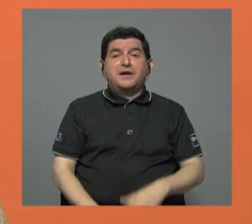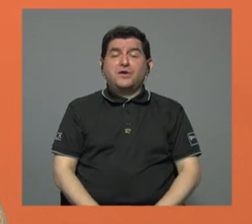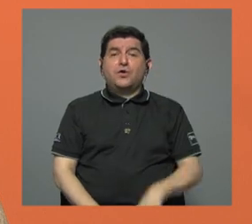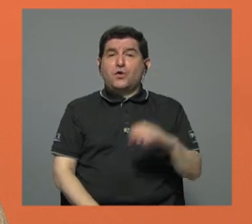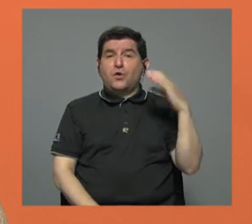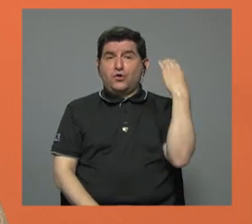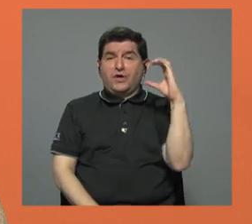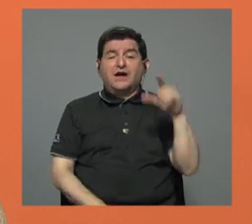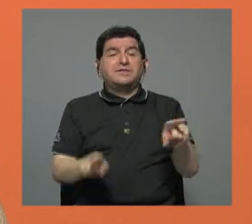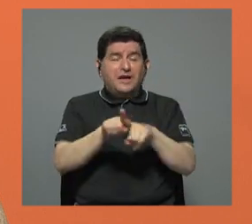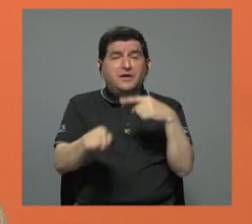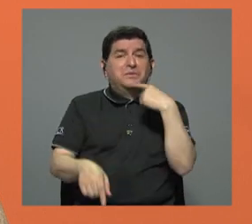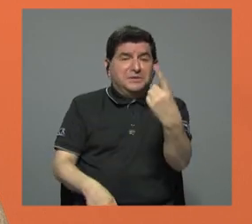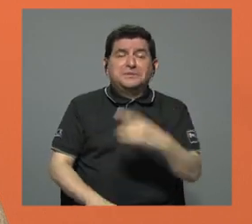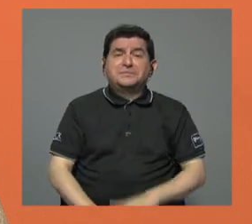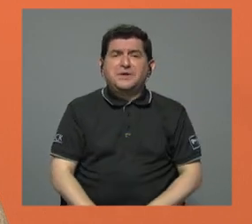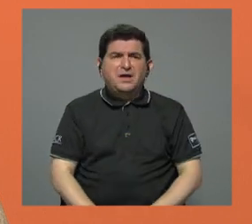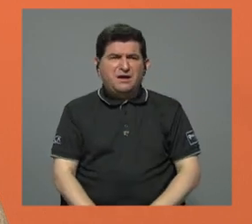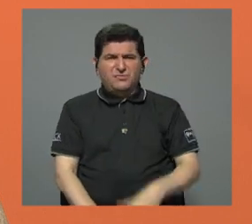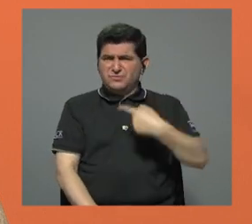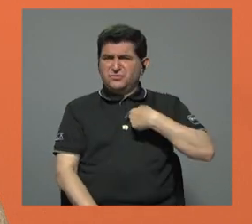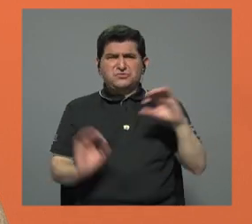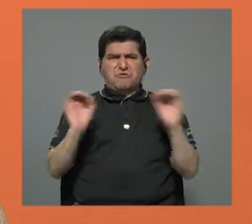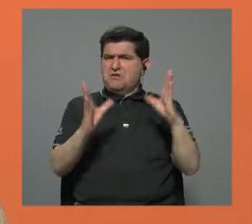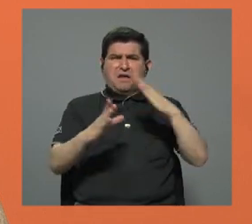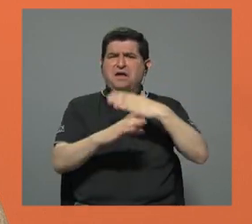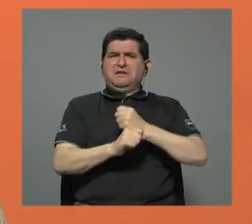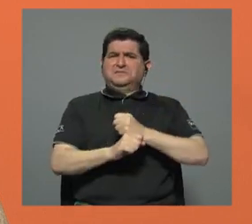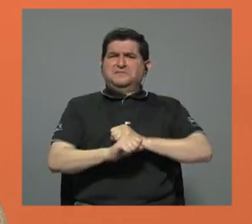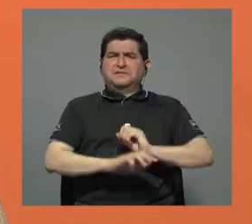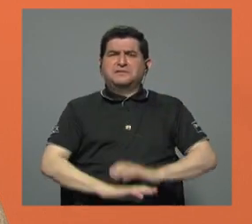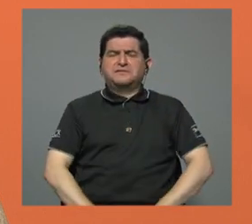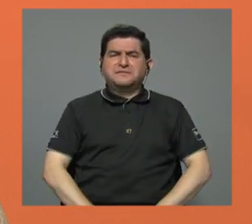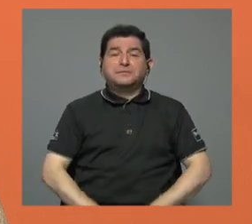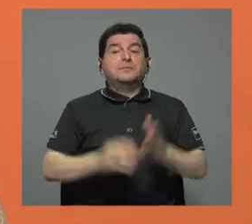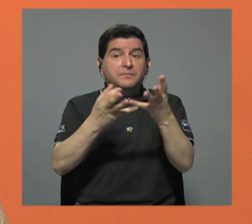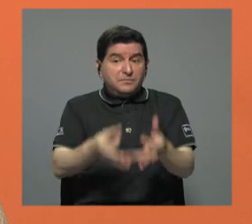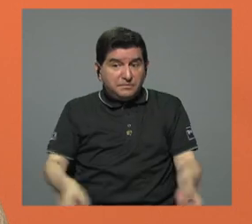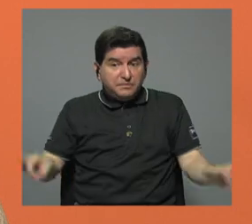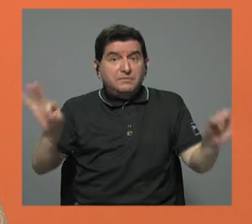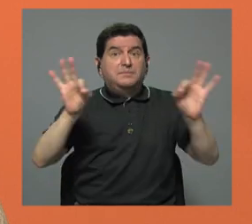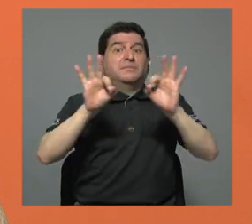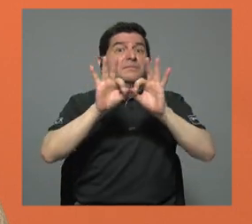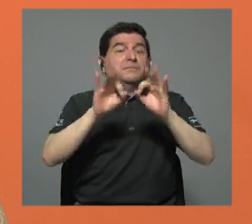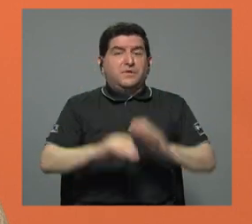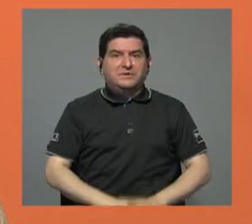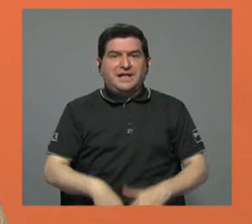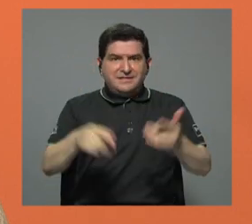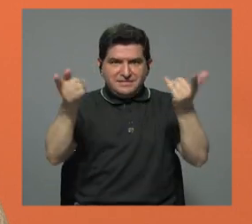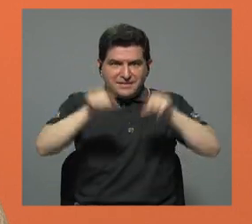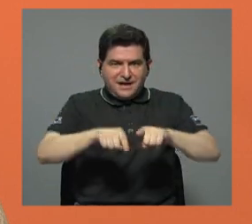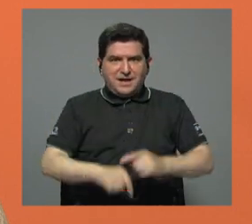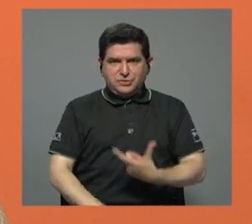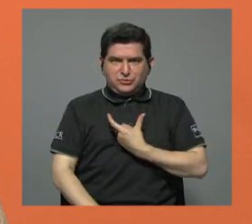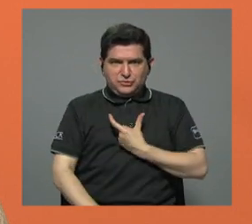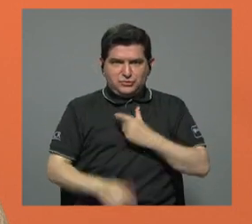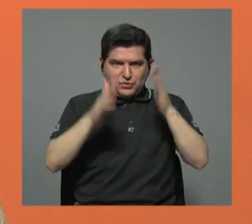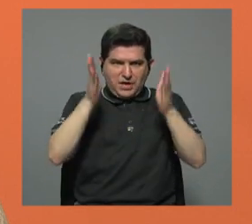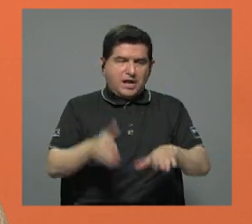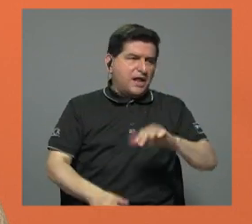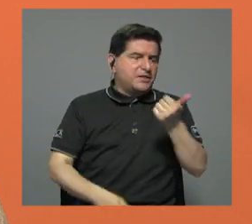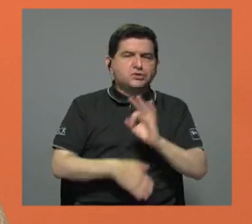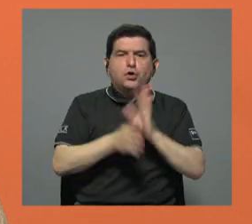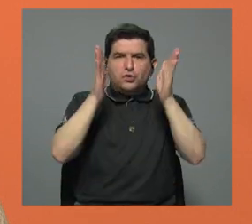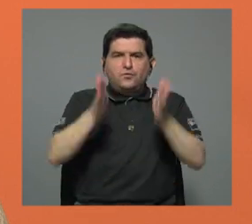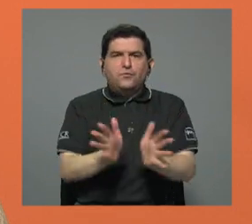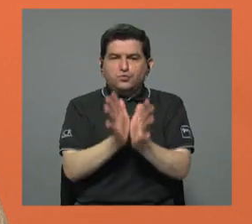ha dicho pues también que él no ha hecho absolutamente nada importante que para el caso de los alcaldes y de los otros funcionarios